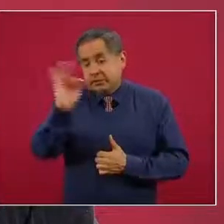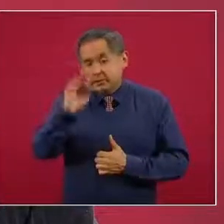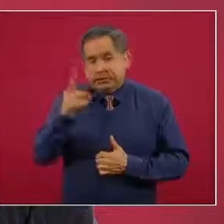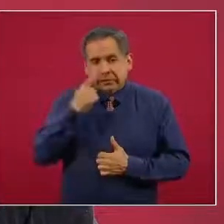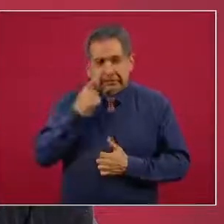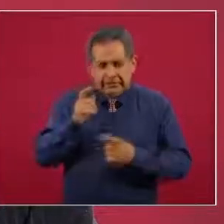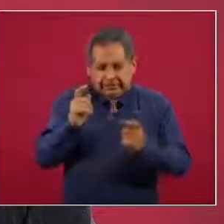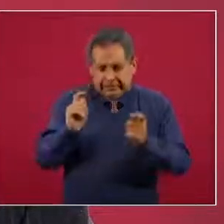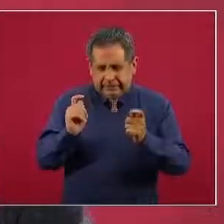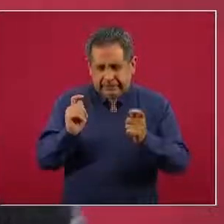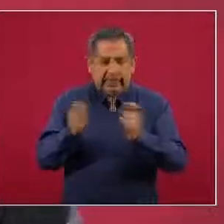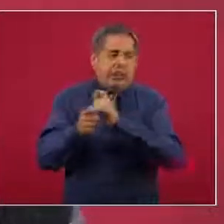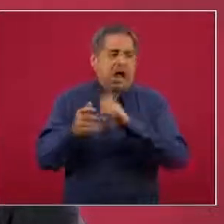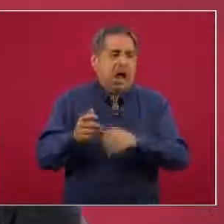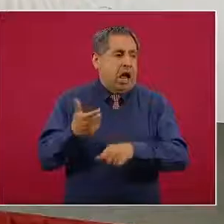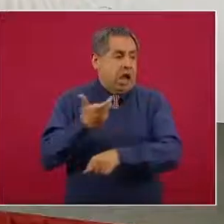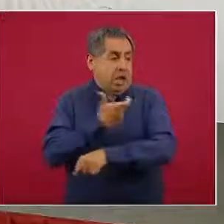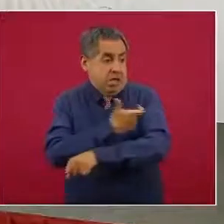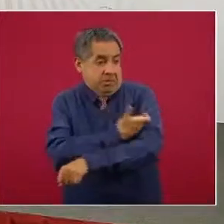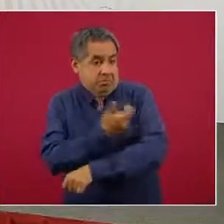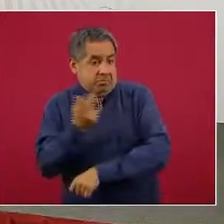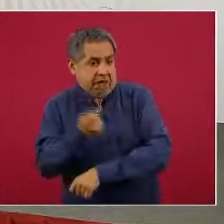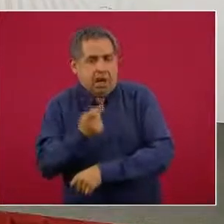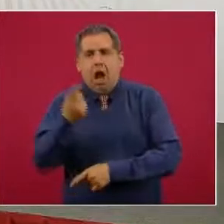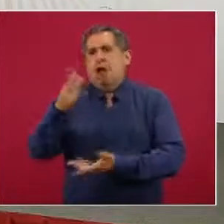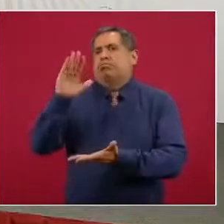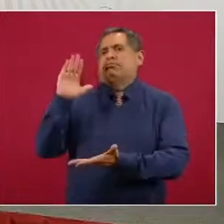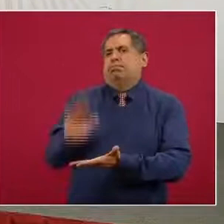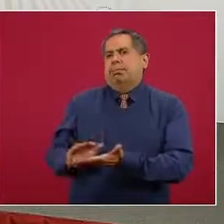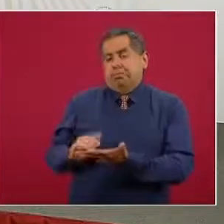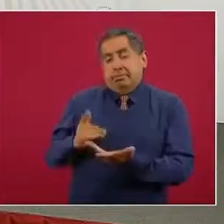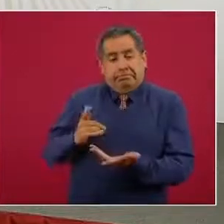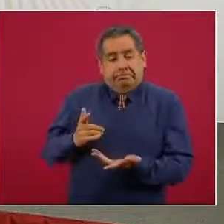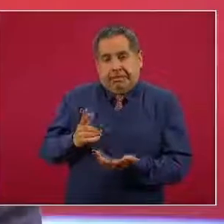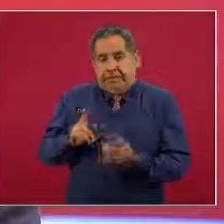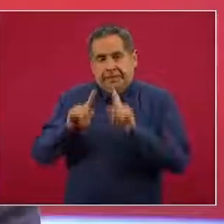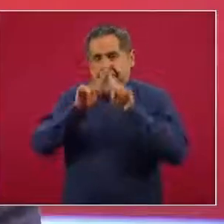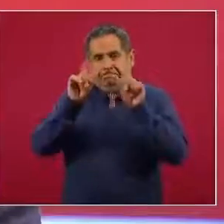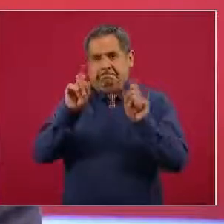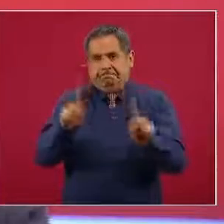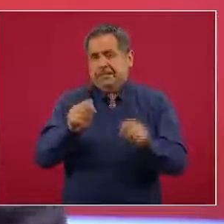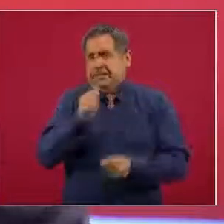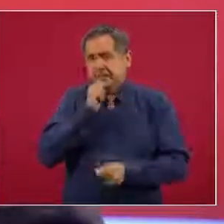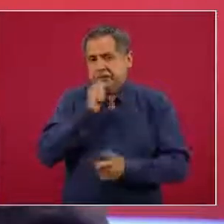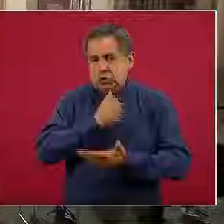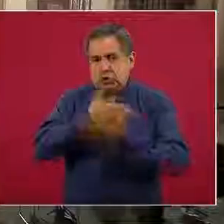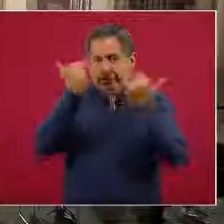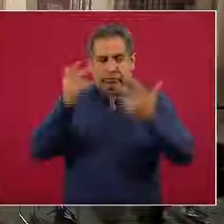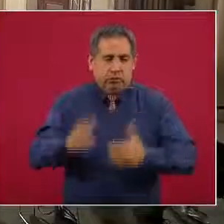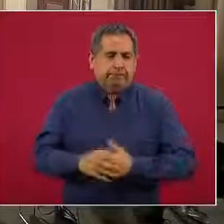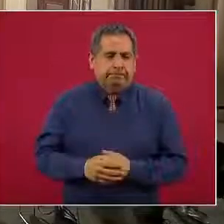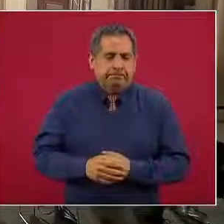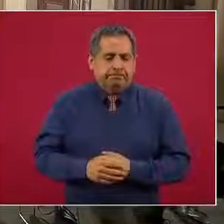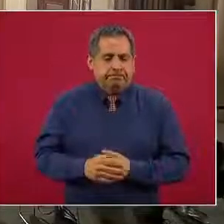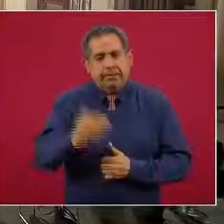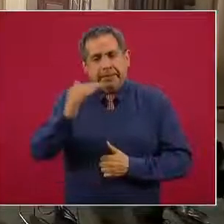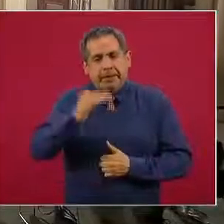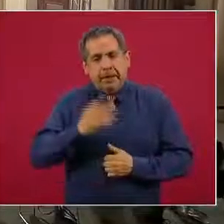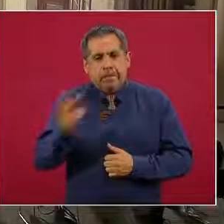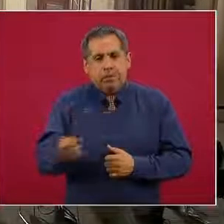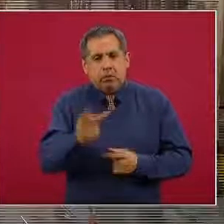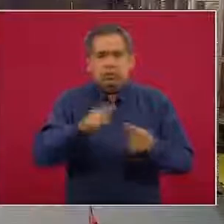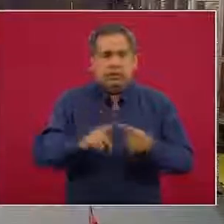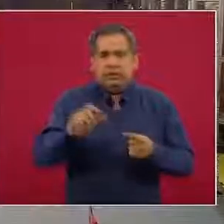eso modifique sustancialmente precisamente estas predicciones, pero no lo podemos saber todavía. Vamos a abrir a preguntas.